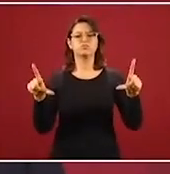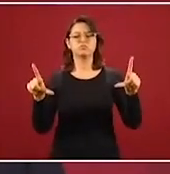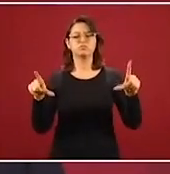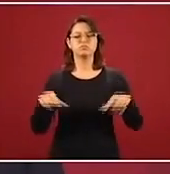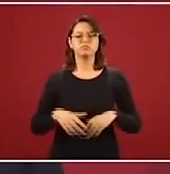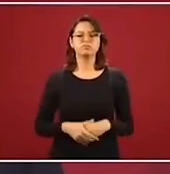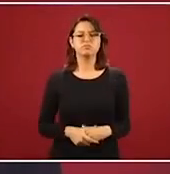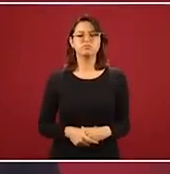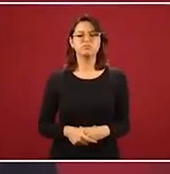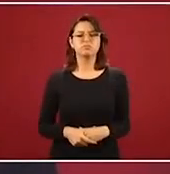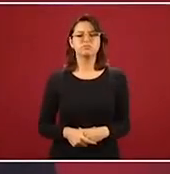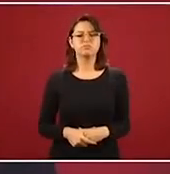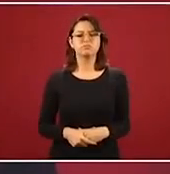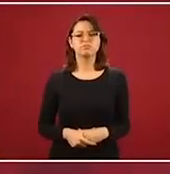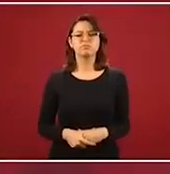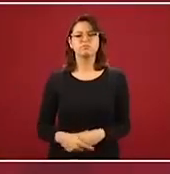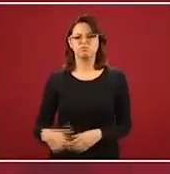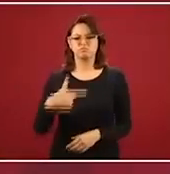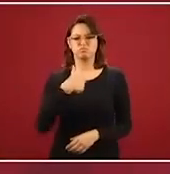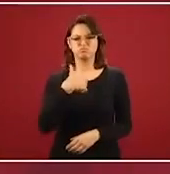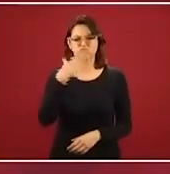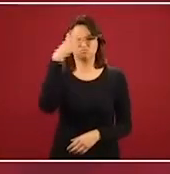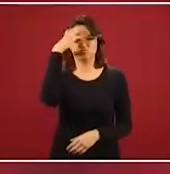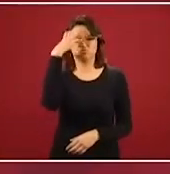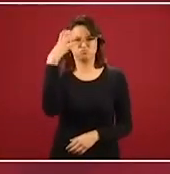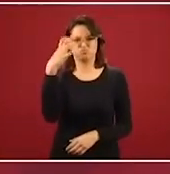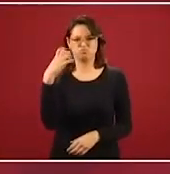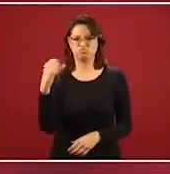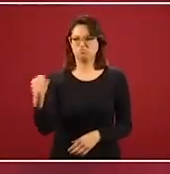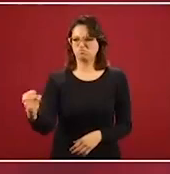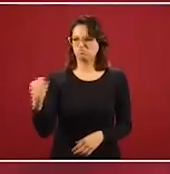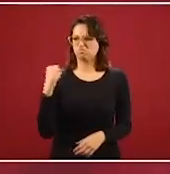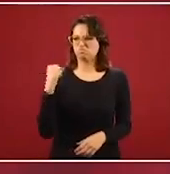a decir, no me va a temblar la mano,